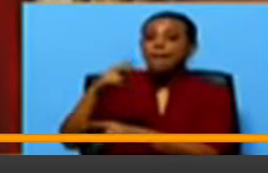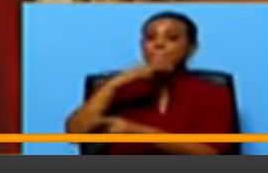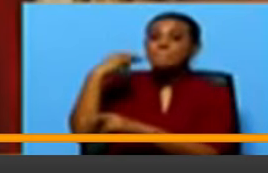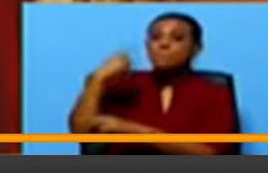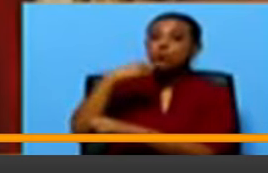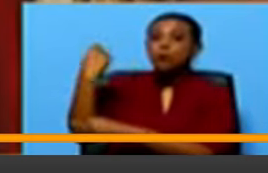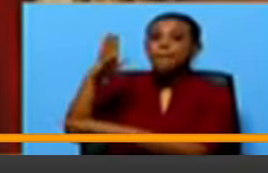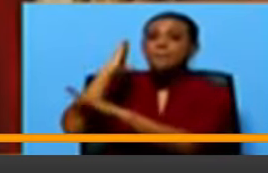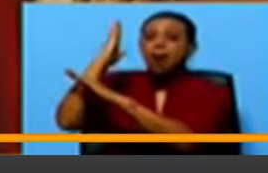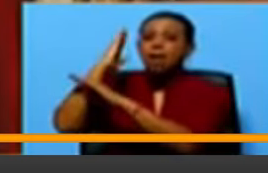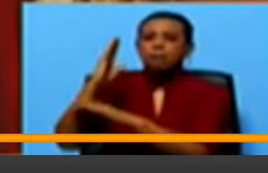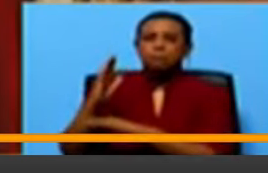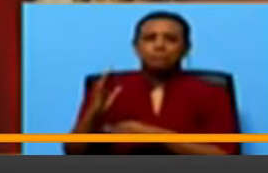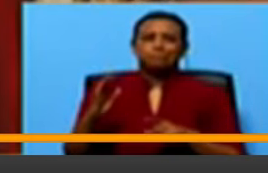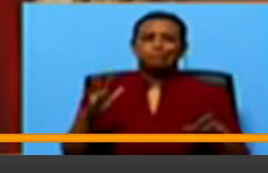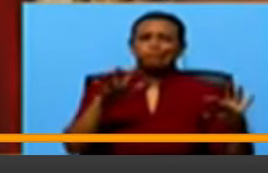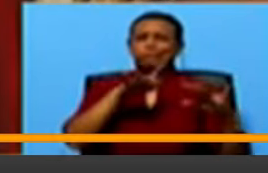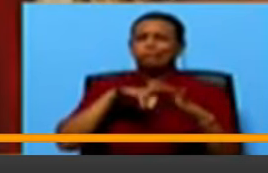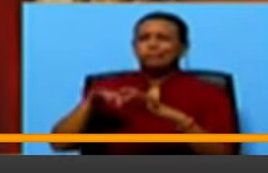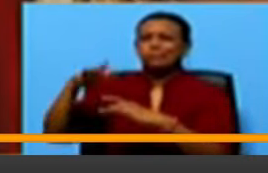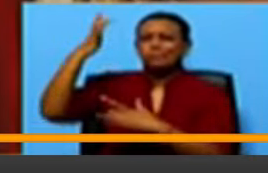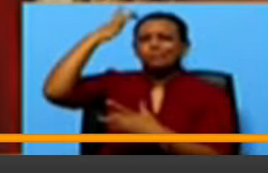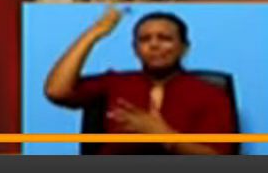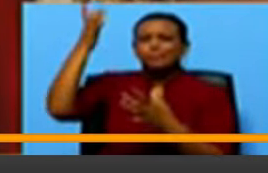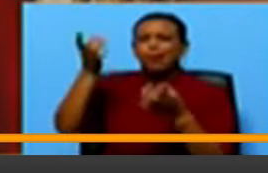y por debajo iban tejiendo